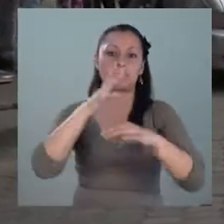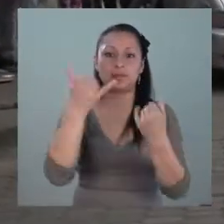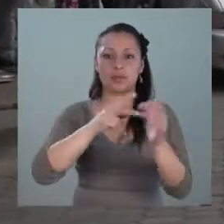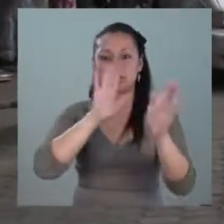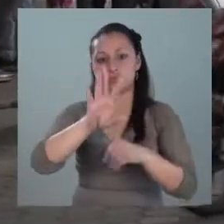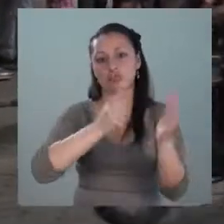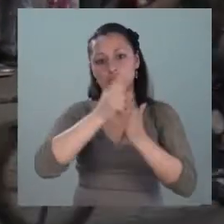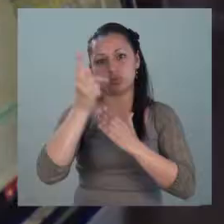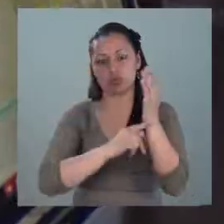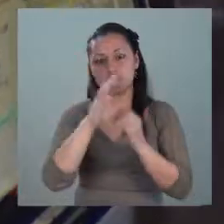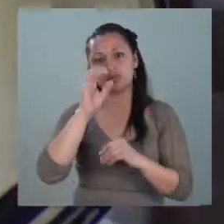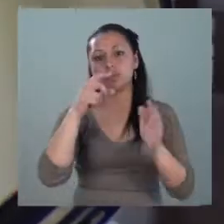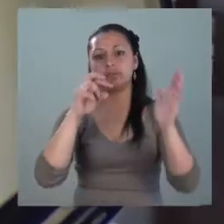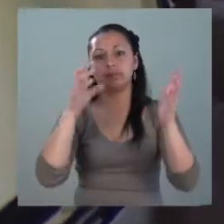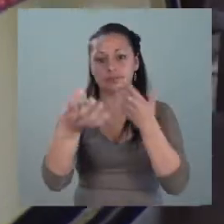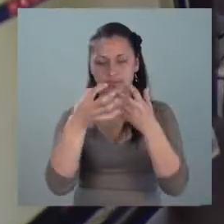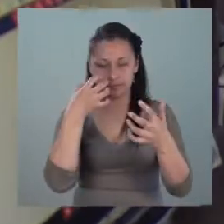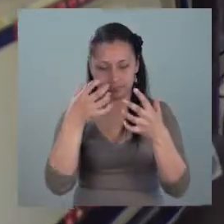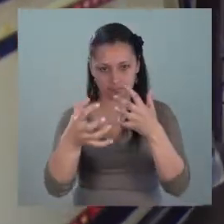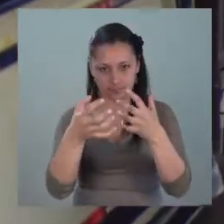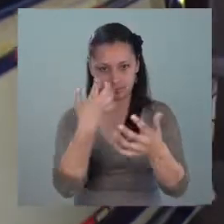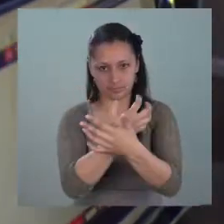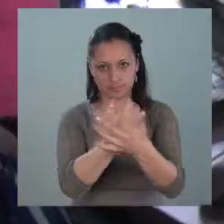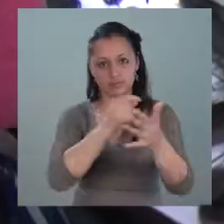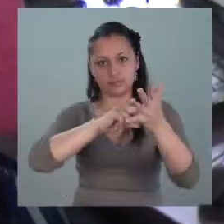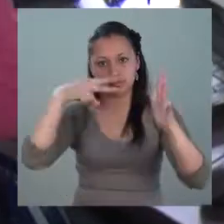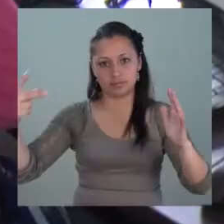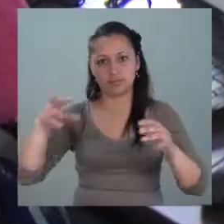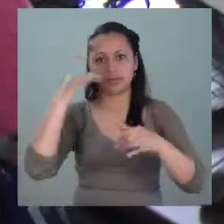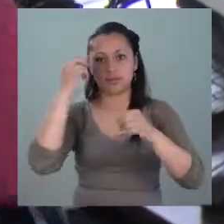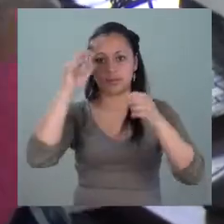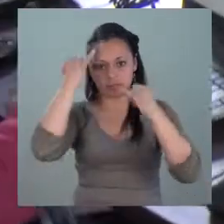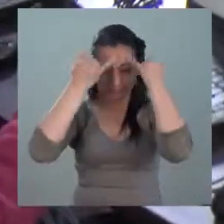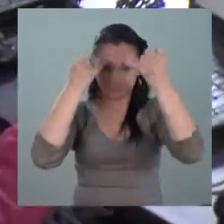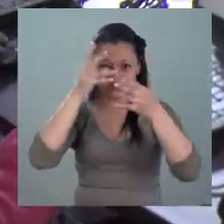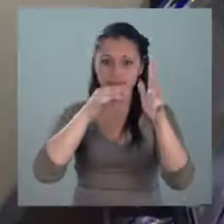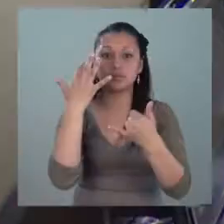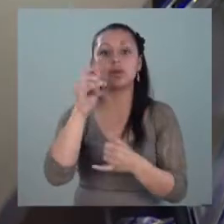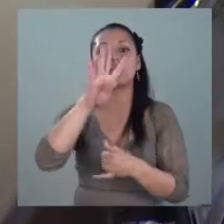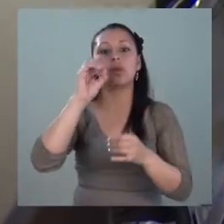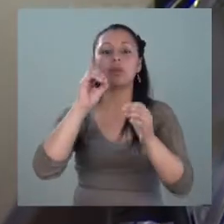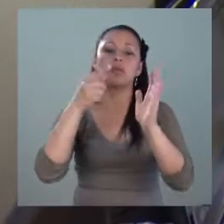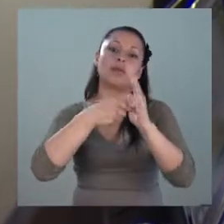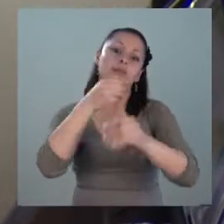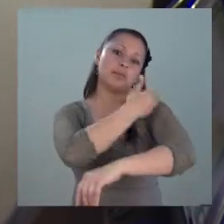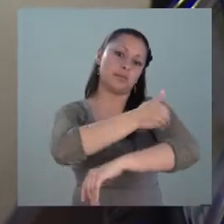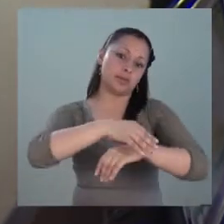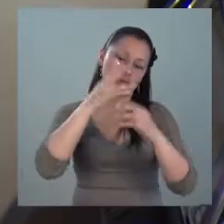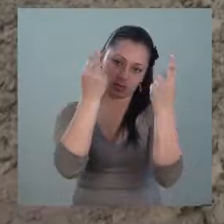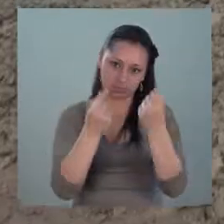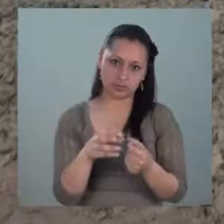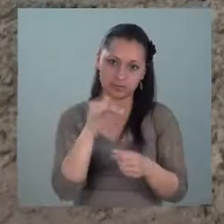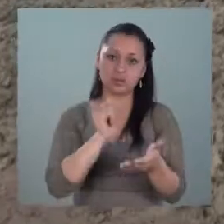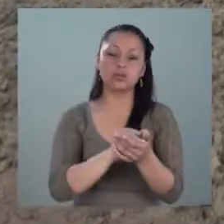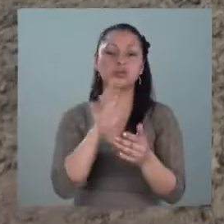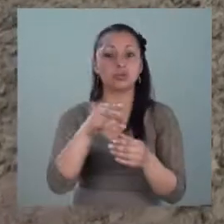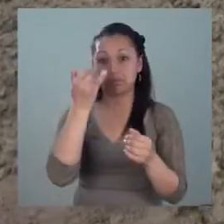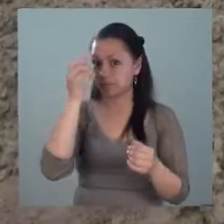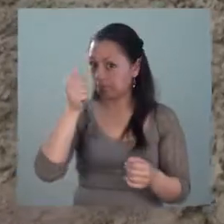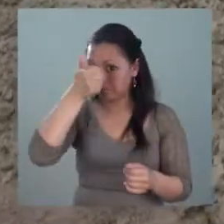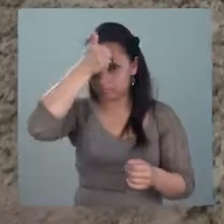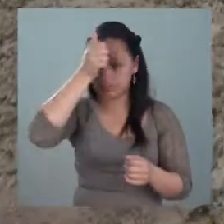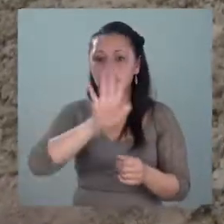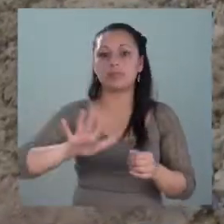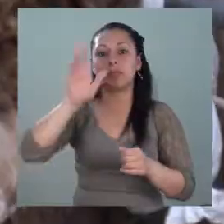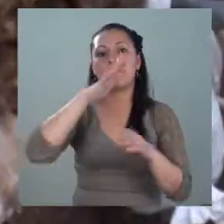millones de proyectos viabilizados por el OCAD de Ciencia, Tecnología e Innovación, superan ya los 440 mil millones de pesos. De esta manera, la